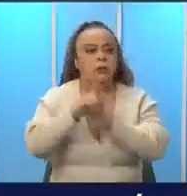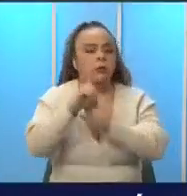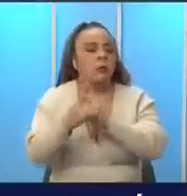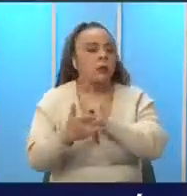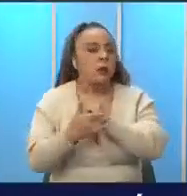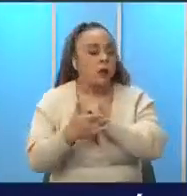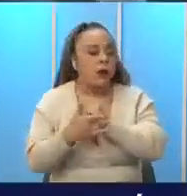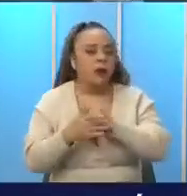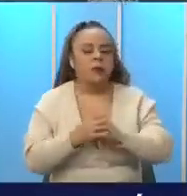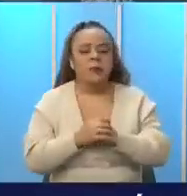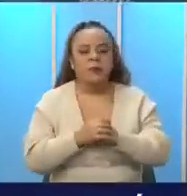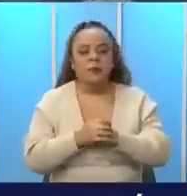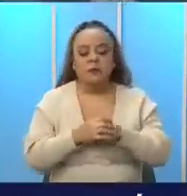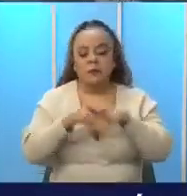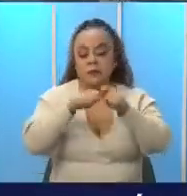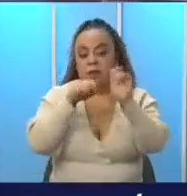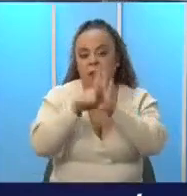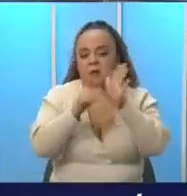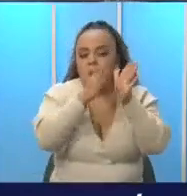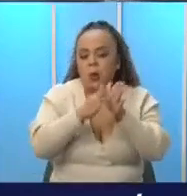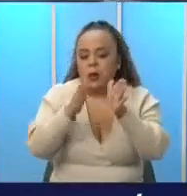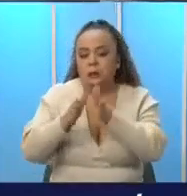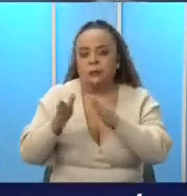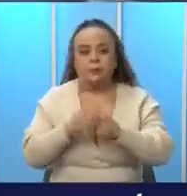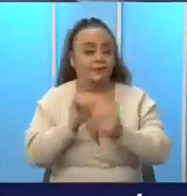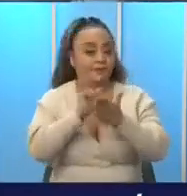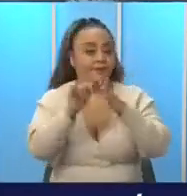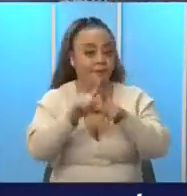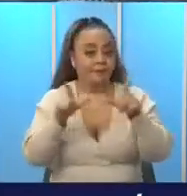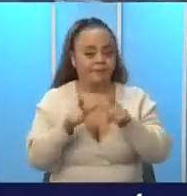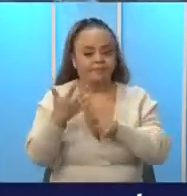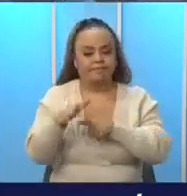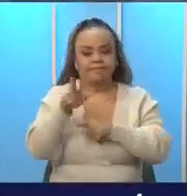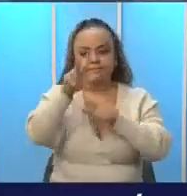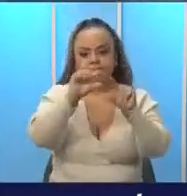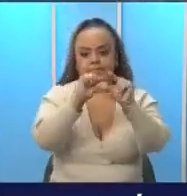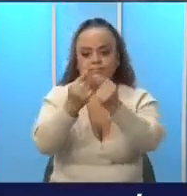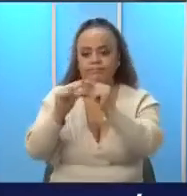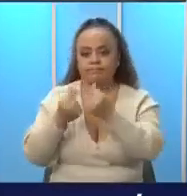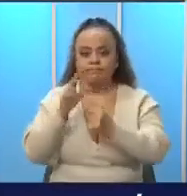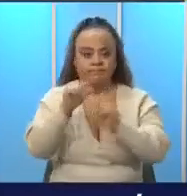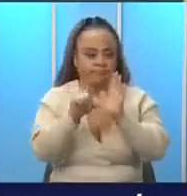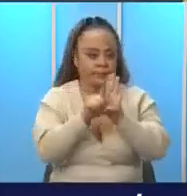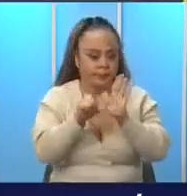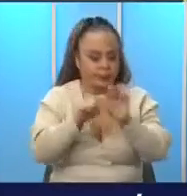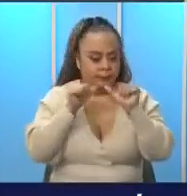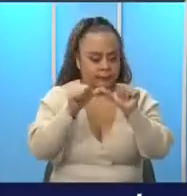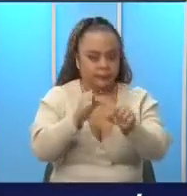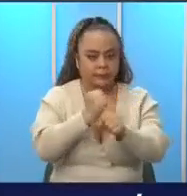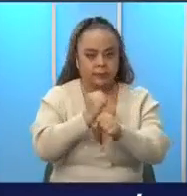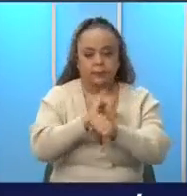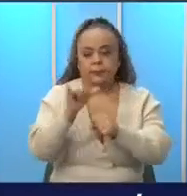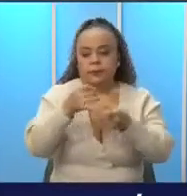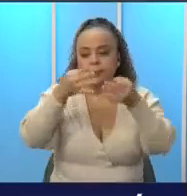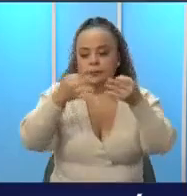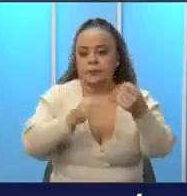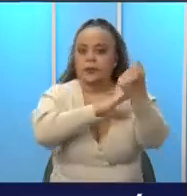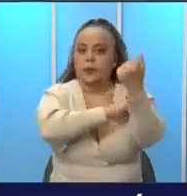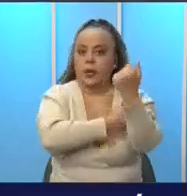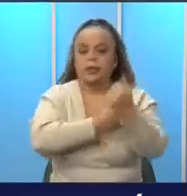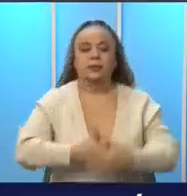Tecnológico del crimen organizado en el sector cerca de tres bandas criminales se encuentran operando según confirman las